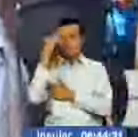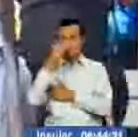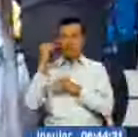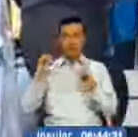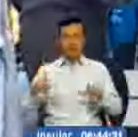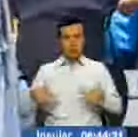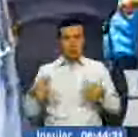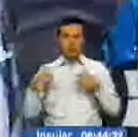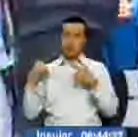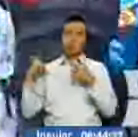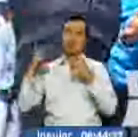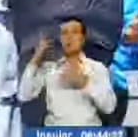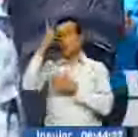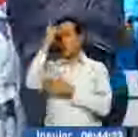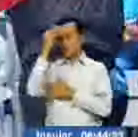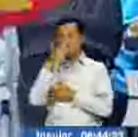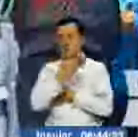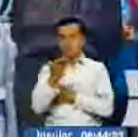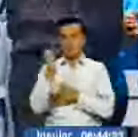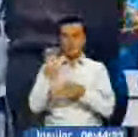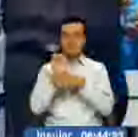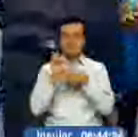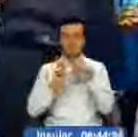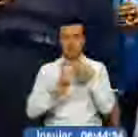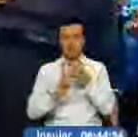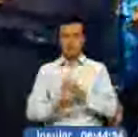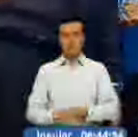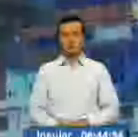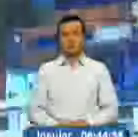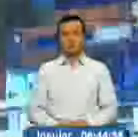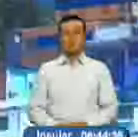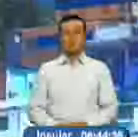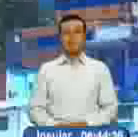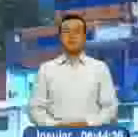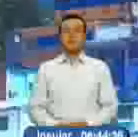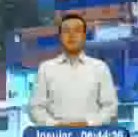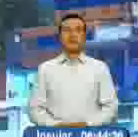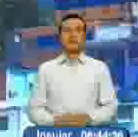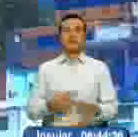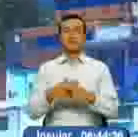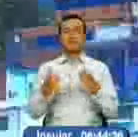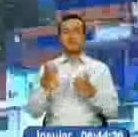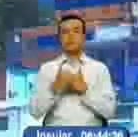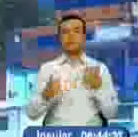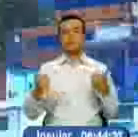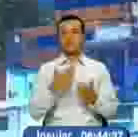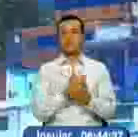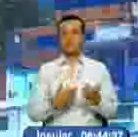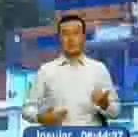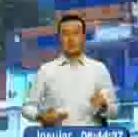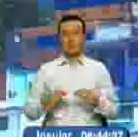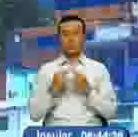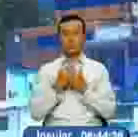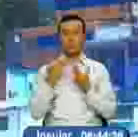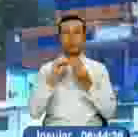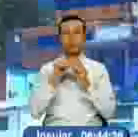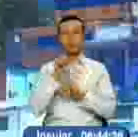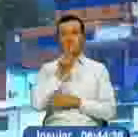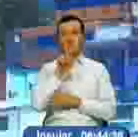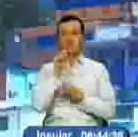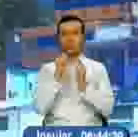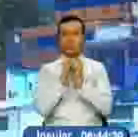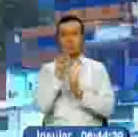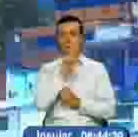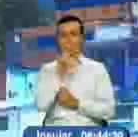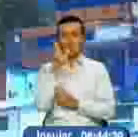Lenín Moreno y Jorge Glass. César García, Ecuador TV. El ex candidato a la presidencia por la Alianza Creo Suma, Guillermo Lasso,